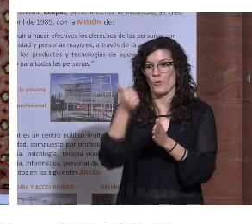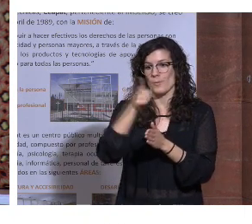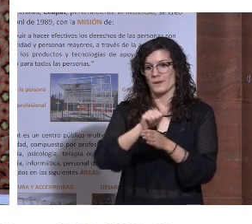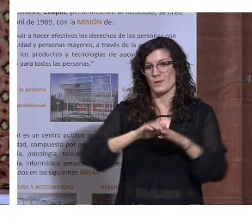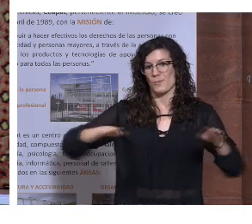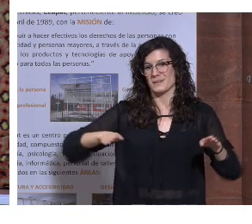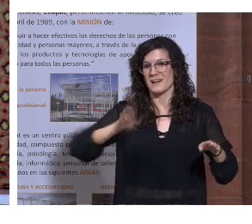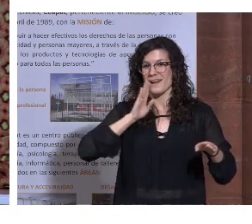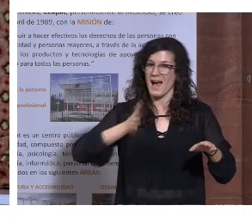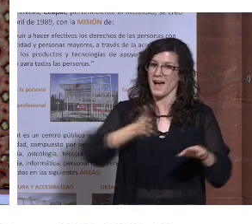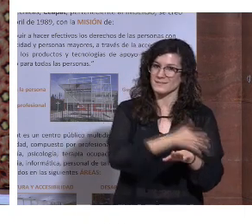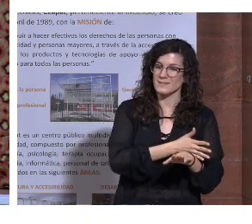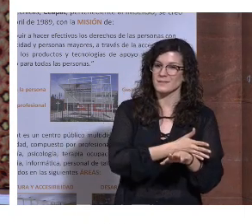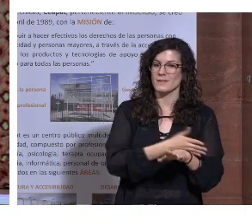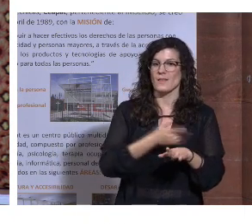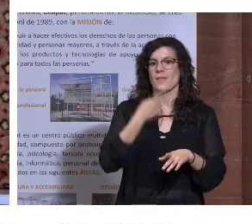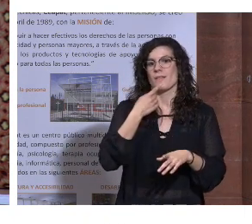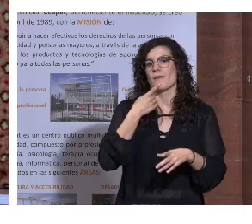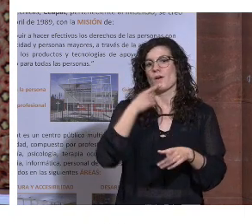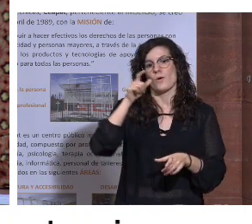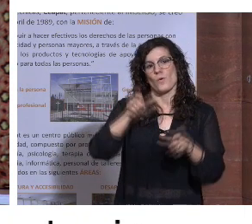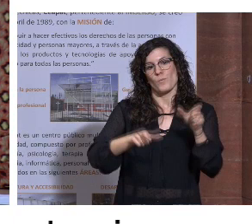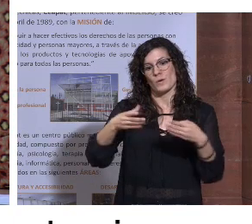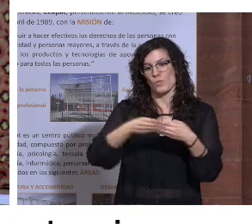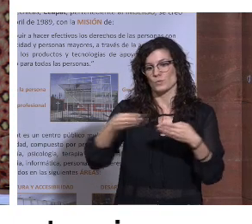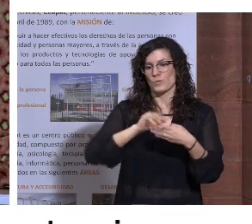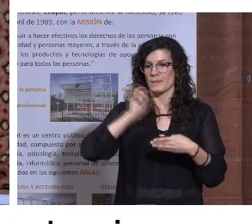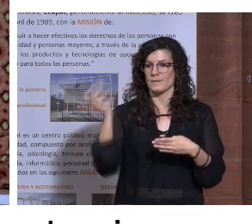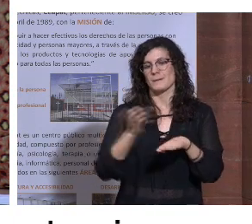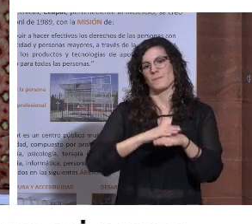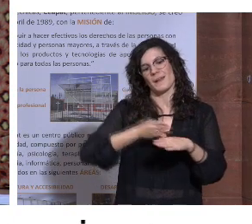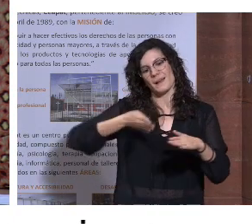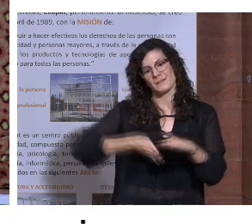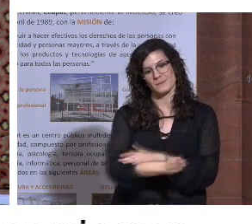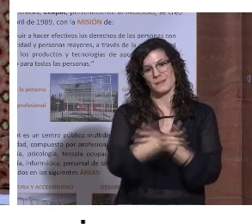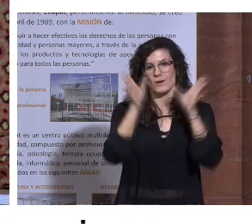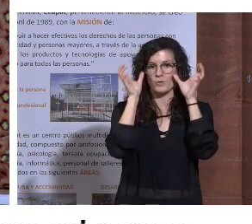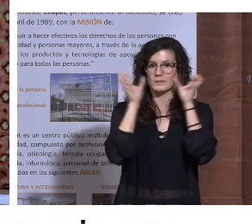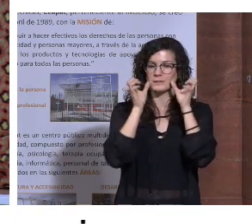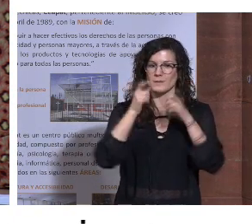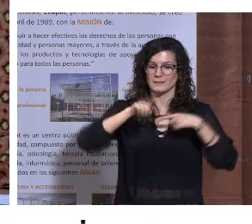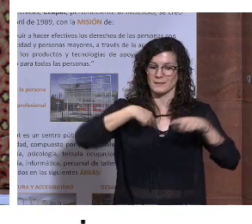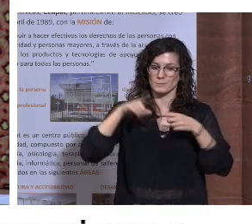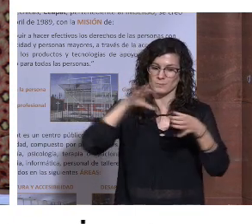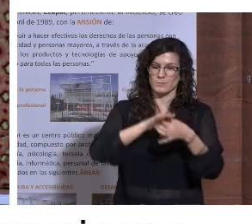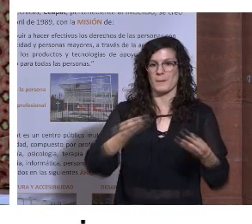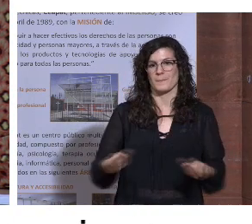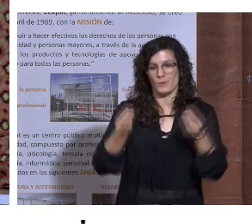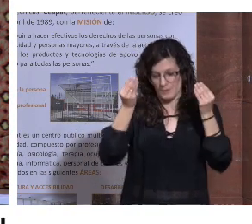mesa anterior, contamos con los usuarios para mejorar esta accesibilidad cognitiva en el transporte.